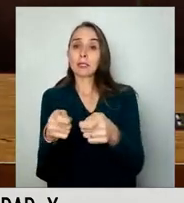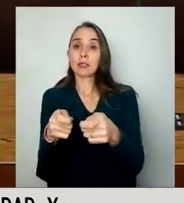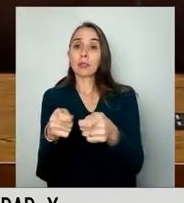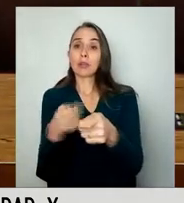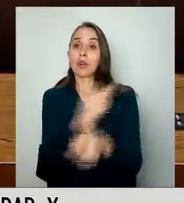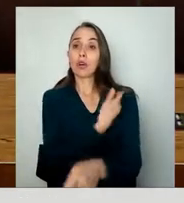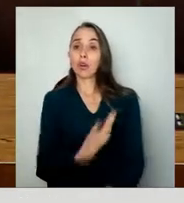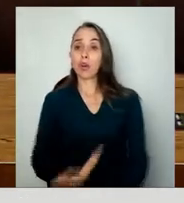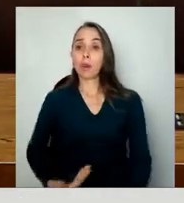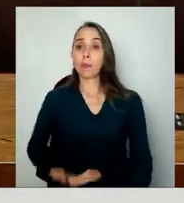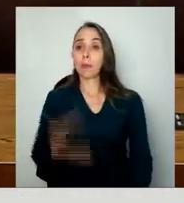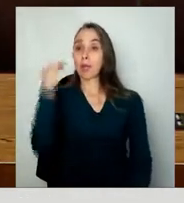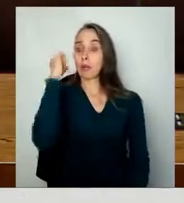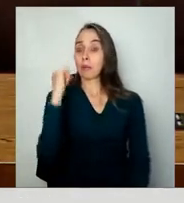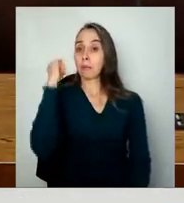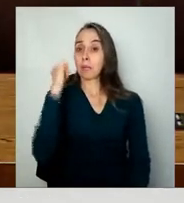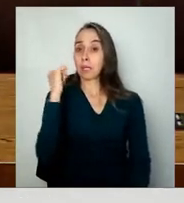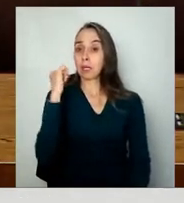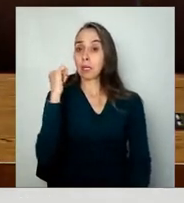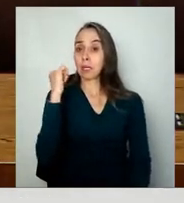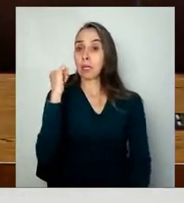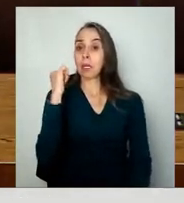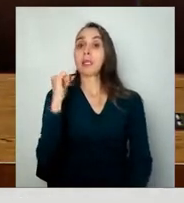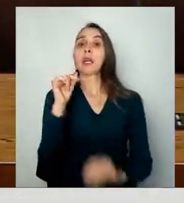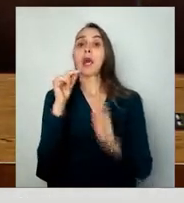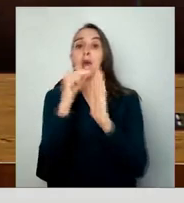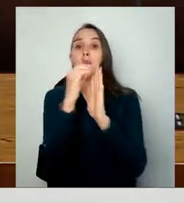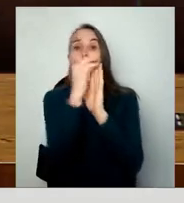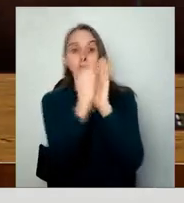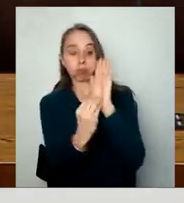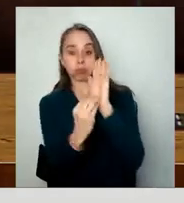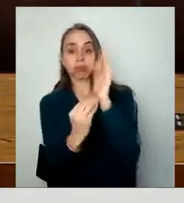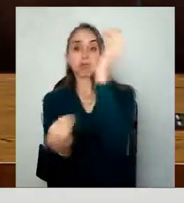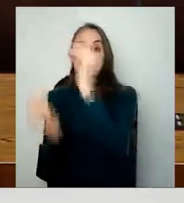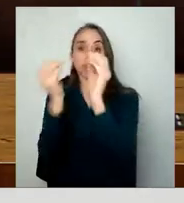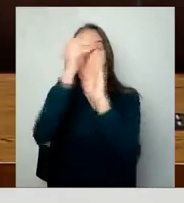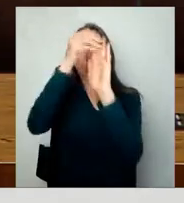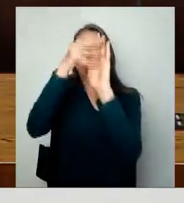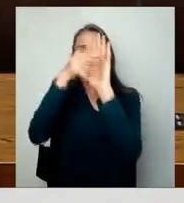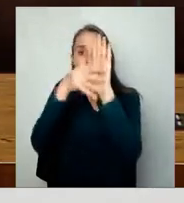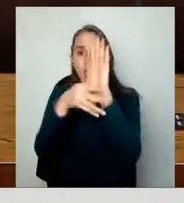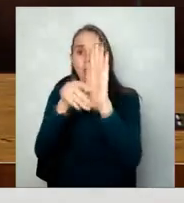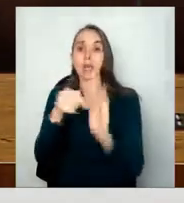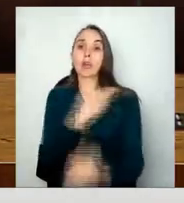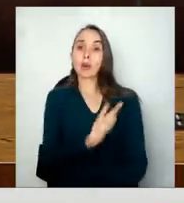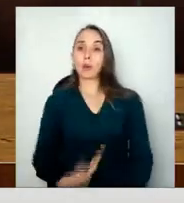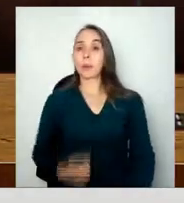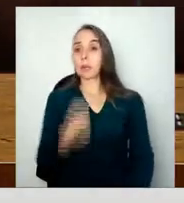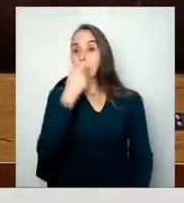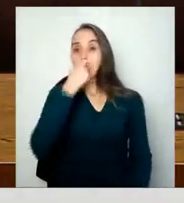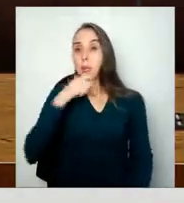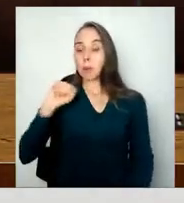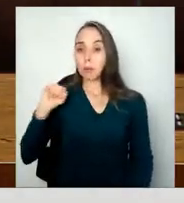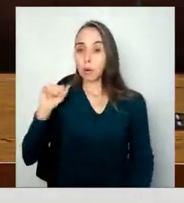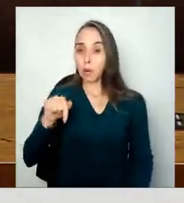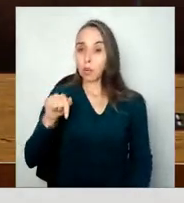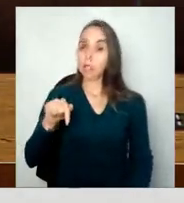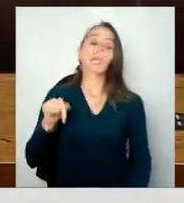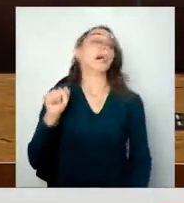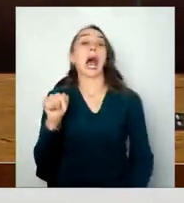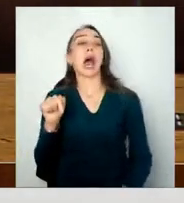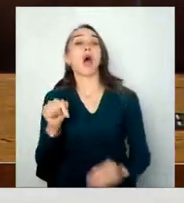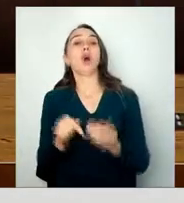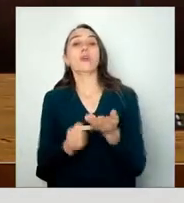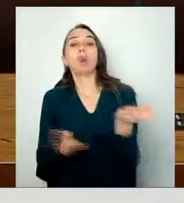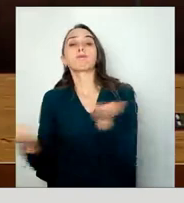anterior y que ha sido enriquecida y ampliada durante el actual y que finalmente llega a este tercer trámite para